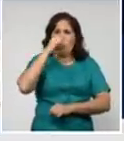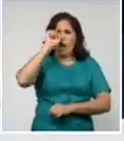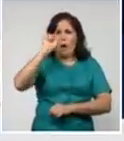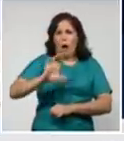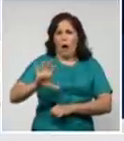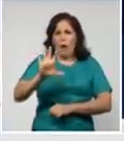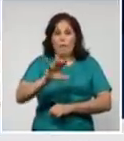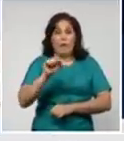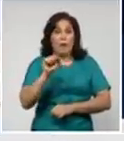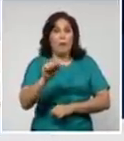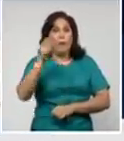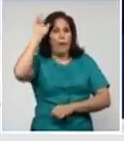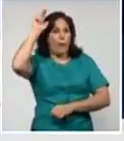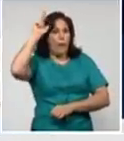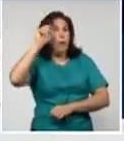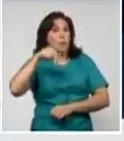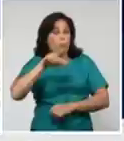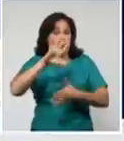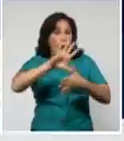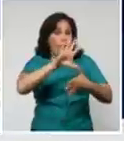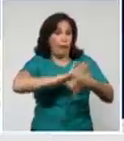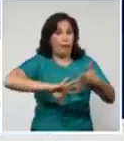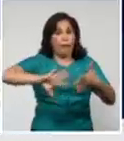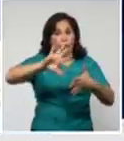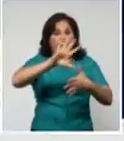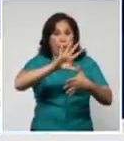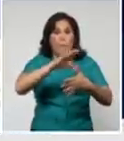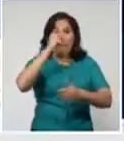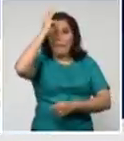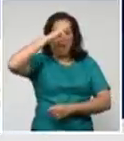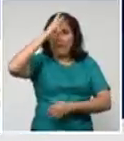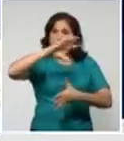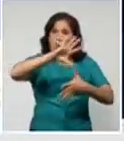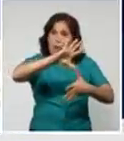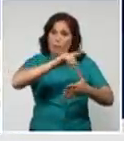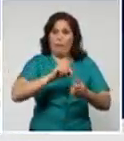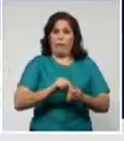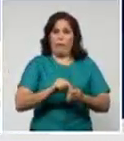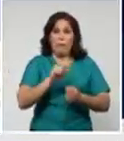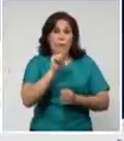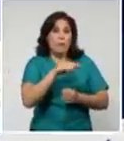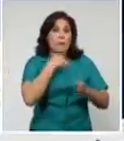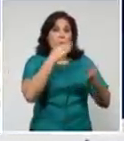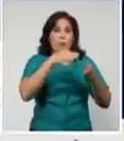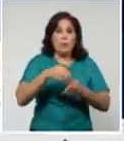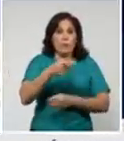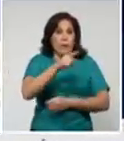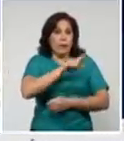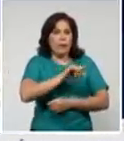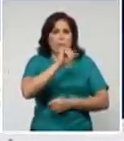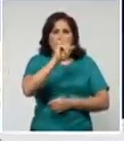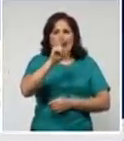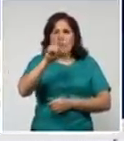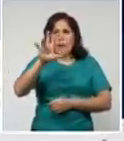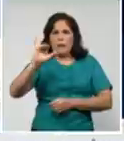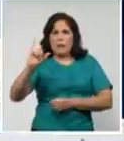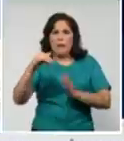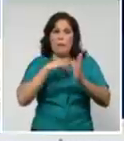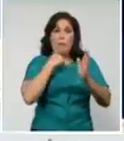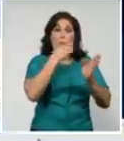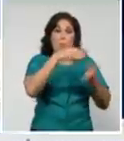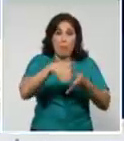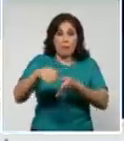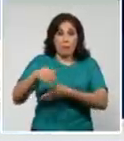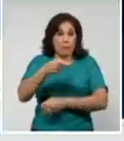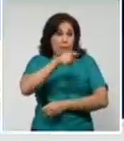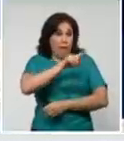está Perú de nuestra región, está México, en donde fallecieron ayer 626 personas,